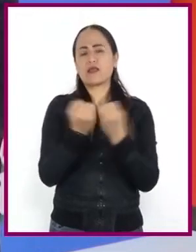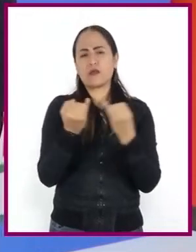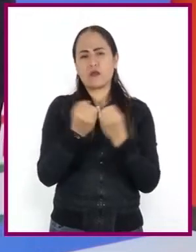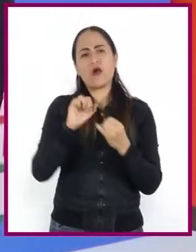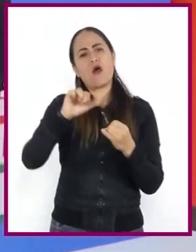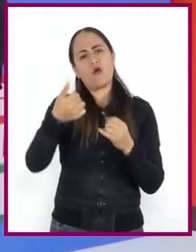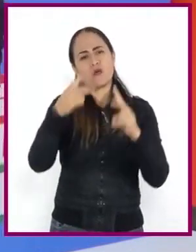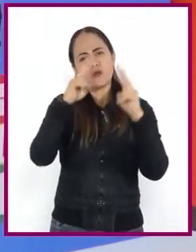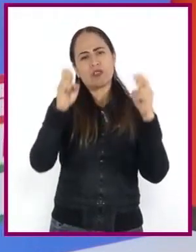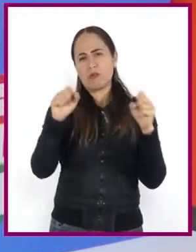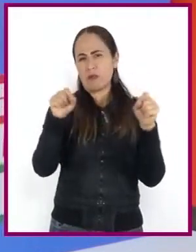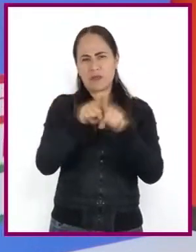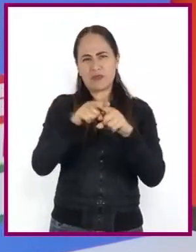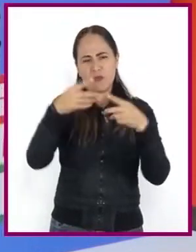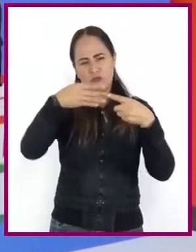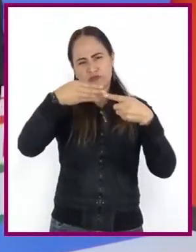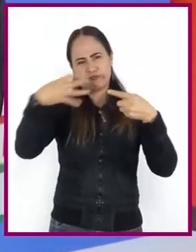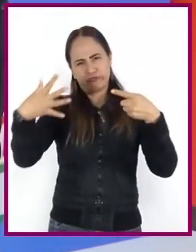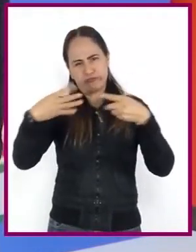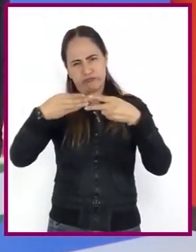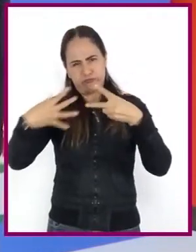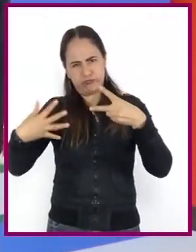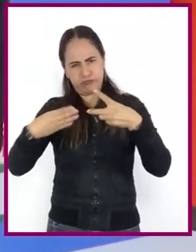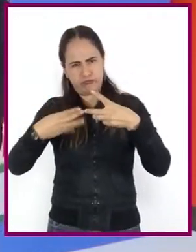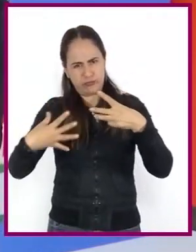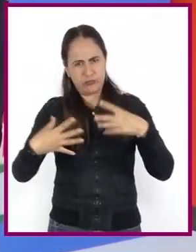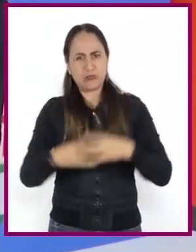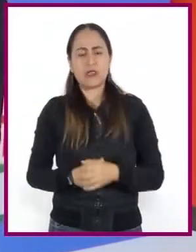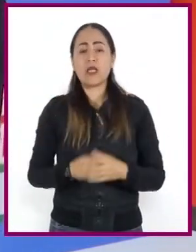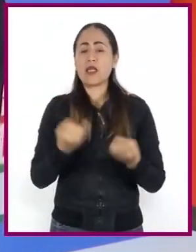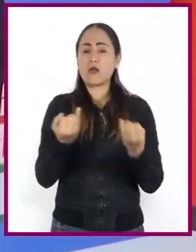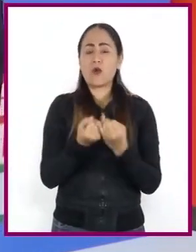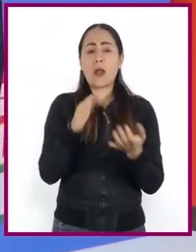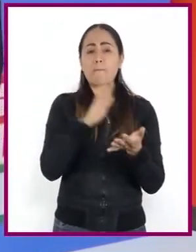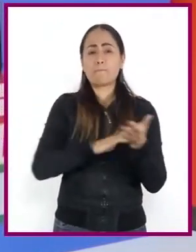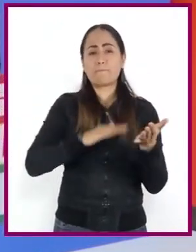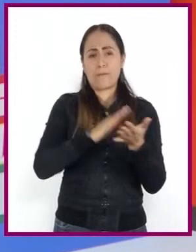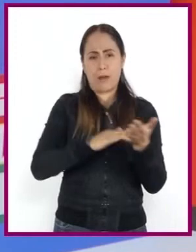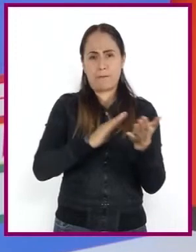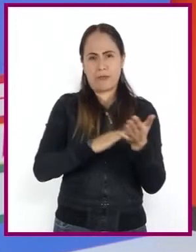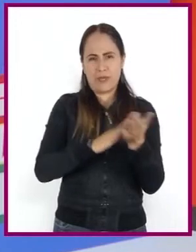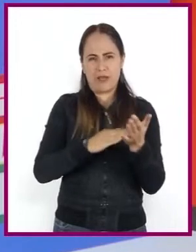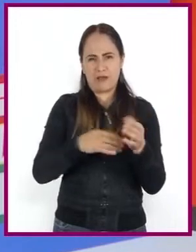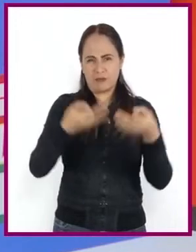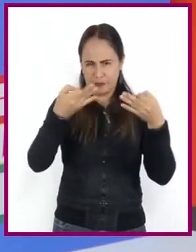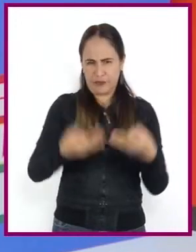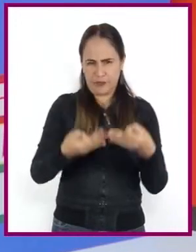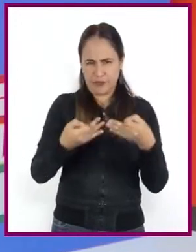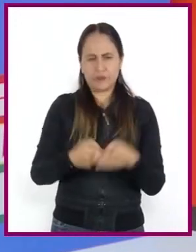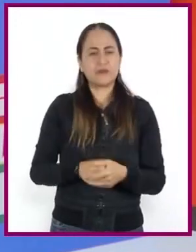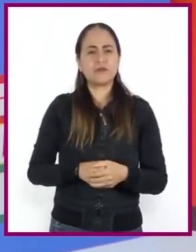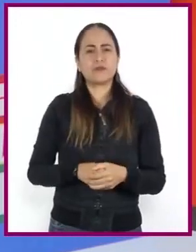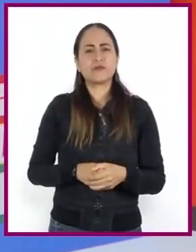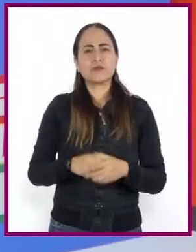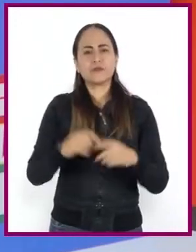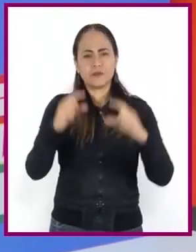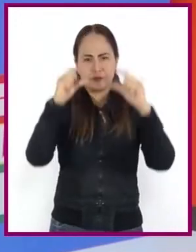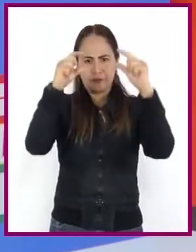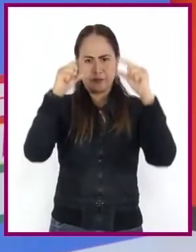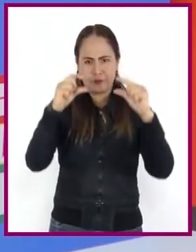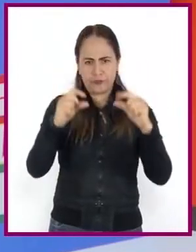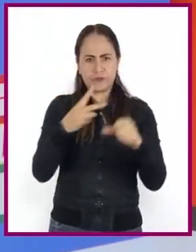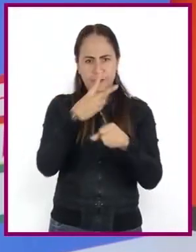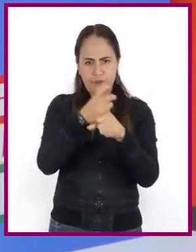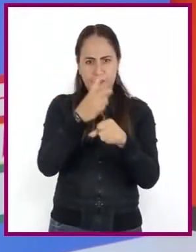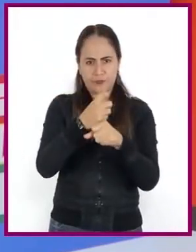temas relacionados. En el caso de los documentos, los subtítulos sirven para hacer separaciones o